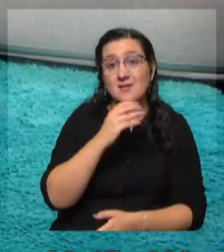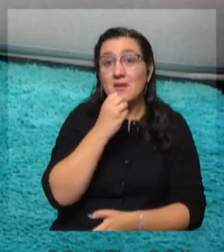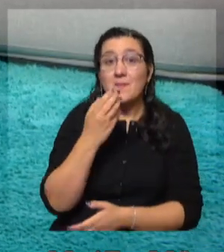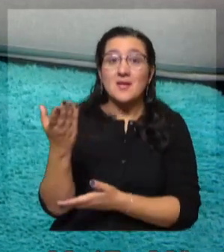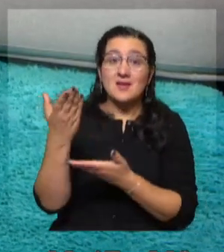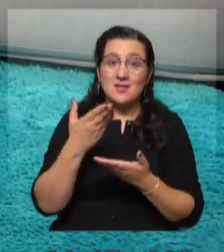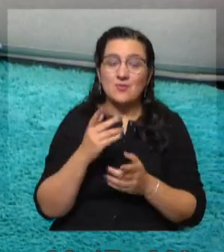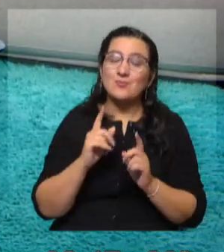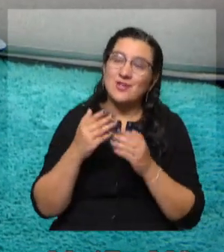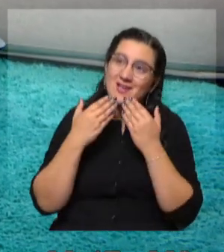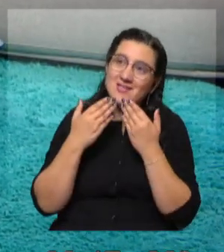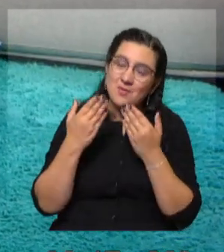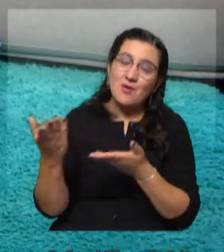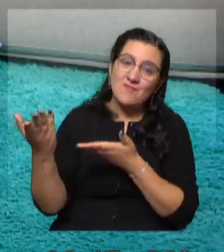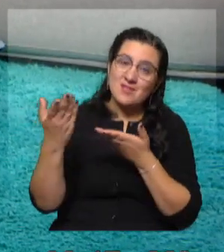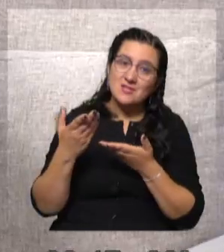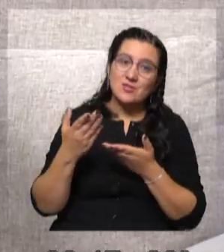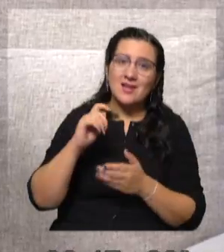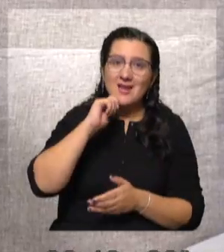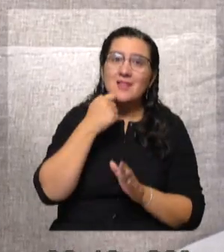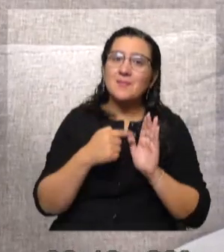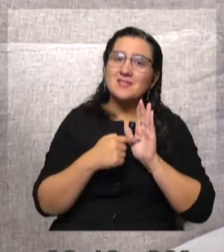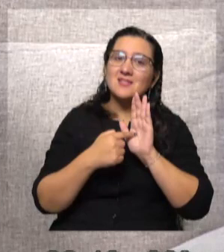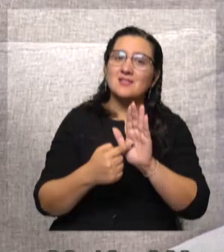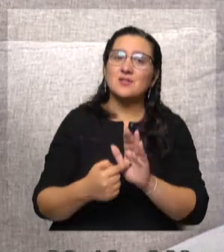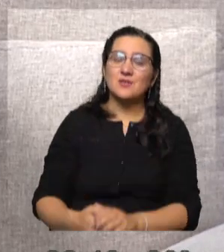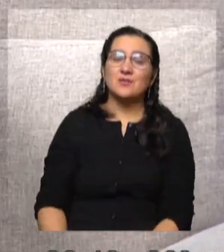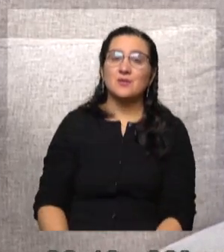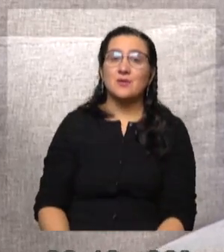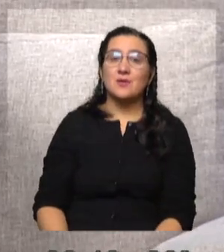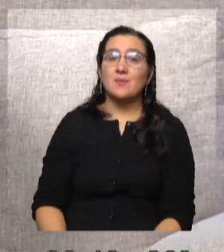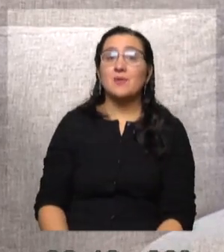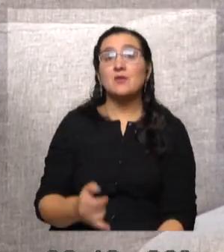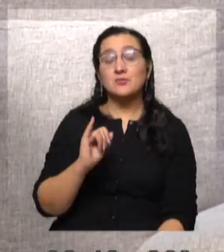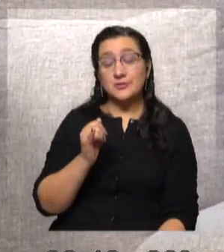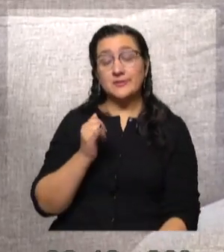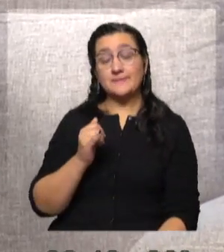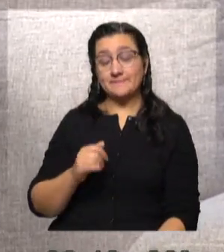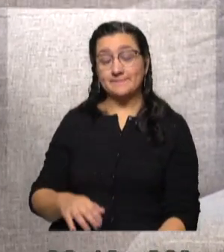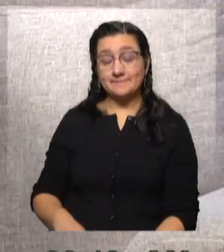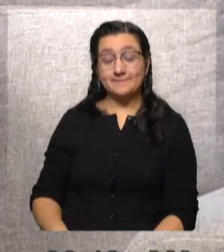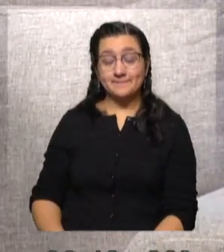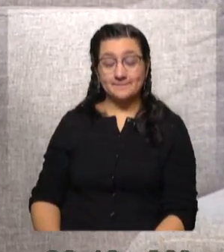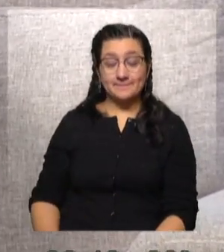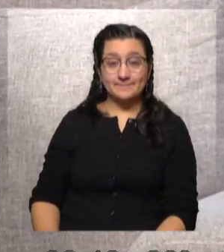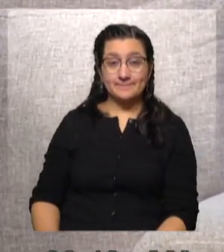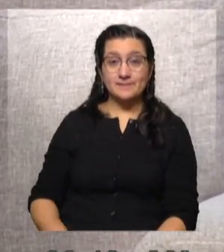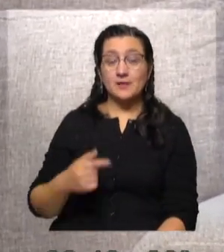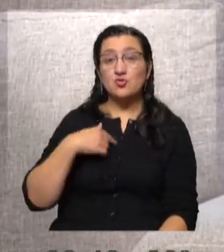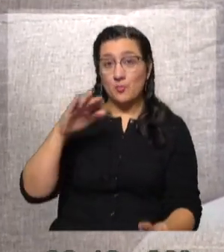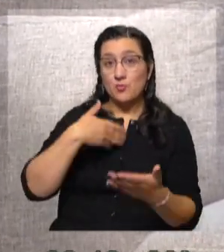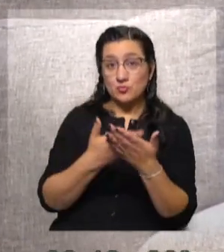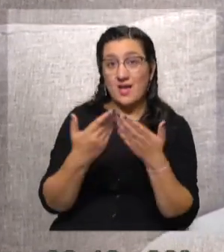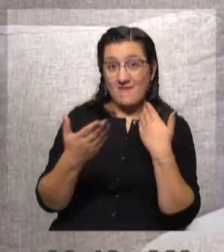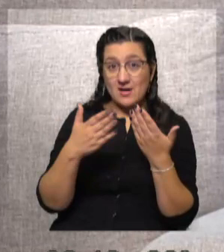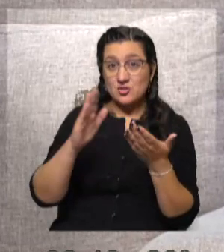gracias gracias por la invitación nuevamente Y qué presentación eh Este pero sí sabes que propuse hablar de